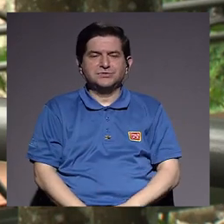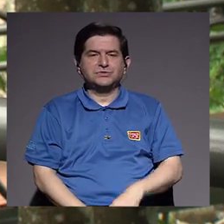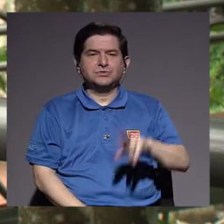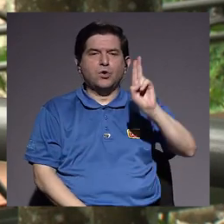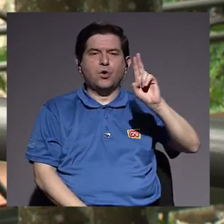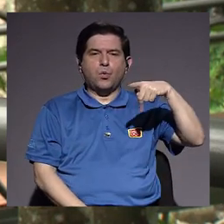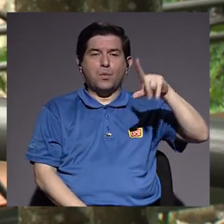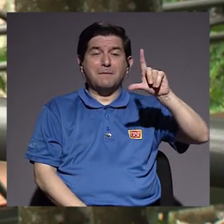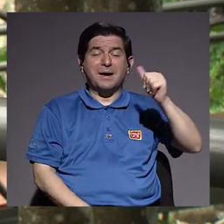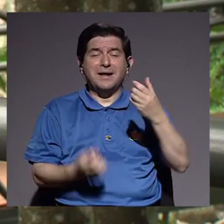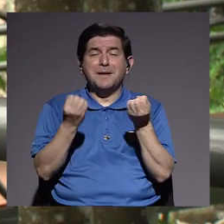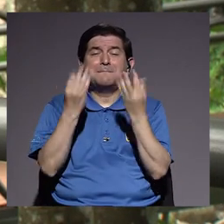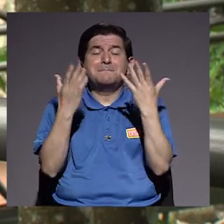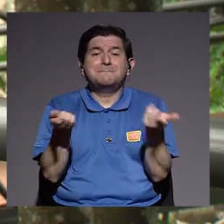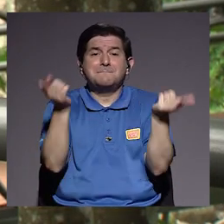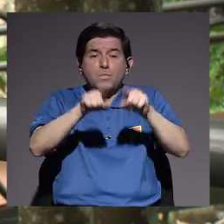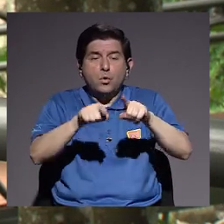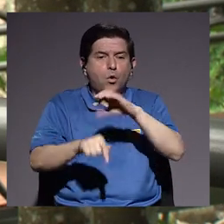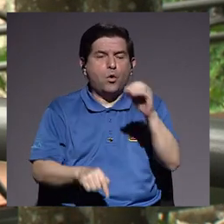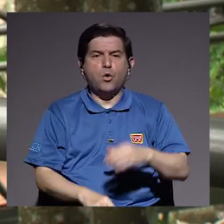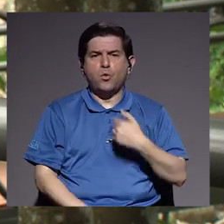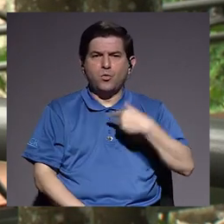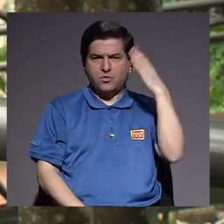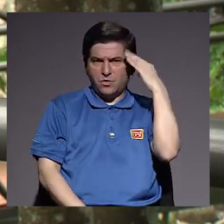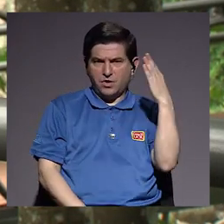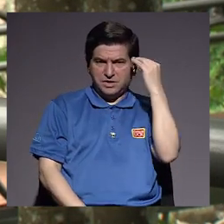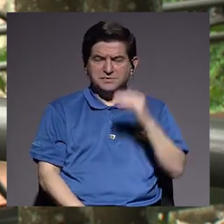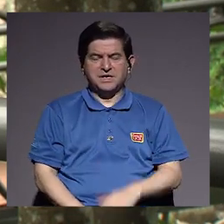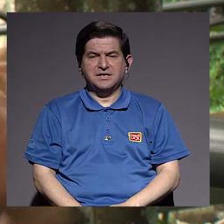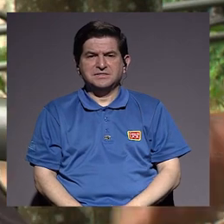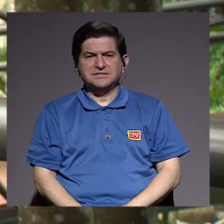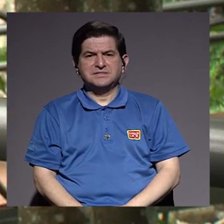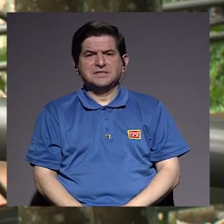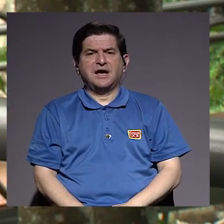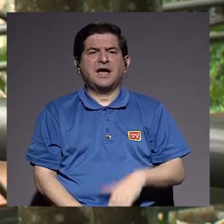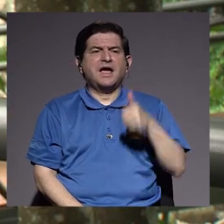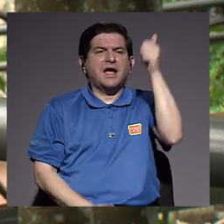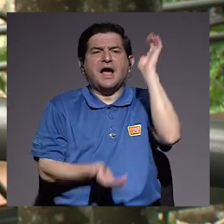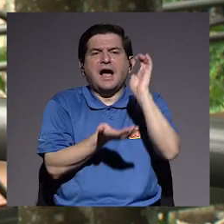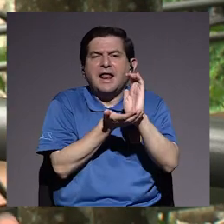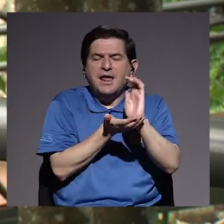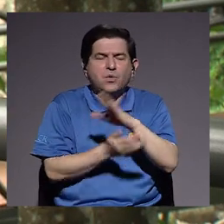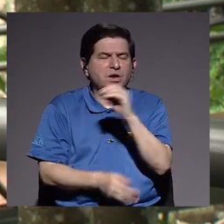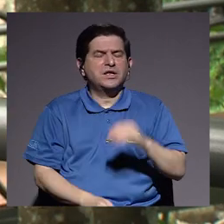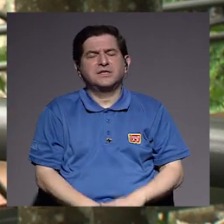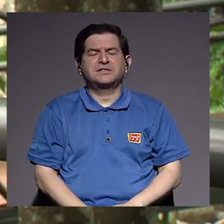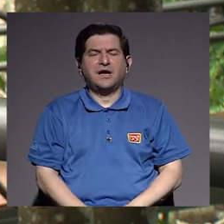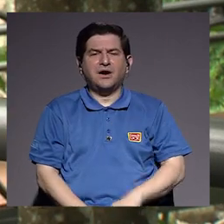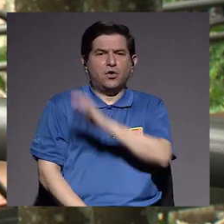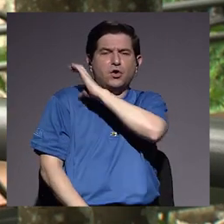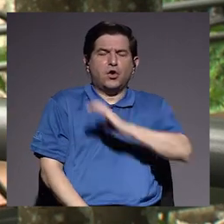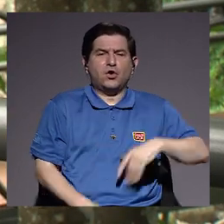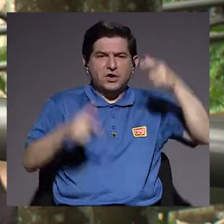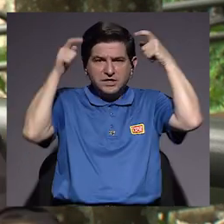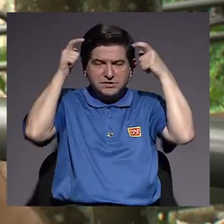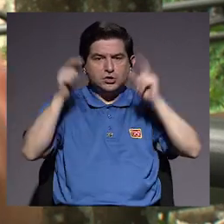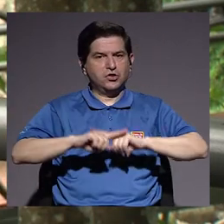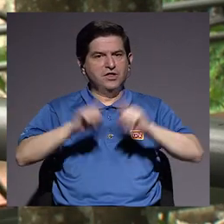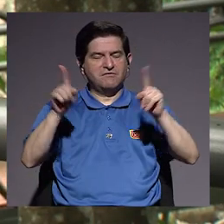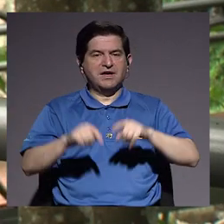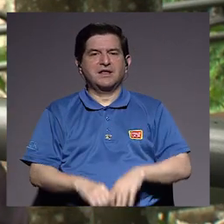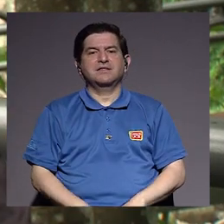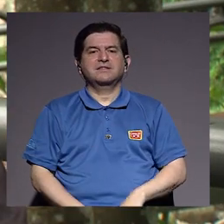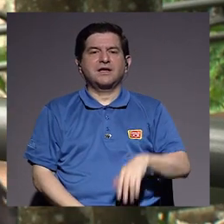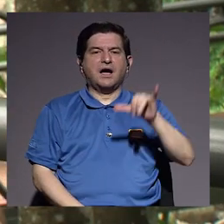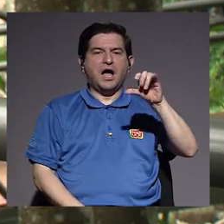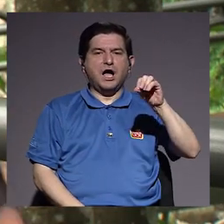Por ejemplo, pienso en Upala, ahora que hay tantos casos, ¿verdad? Ajá, o vivir el encierro, por ejemplo, en Tejarcillo de la Juelita, o en Cristo Rey, o en La Carpio, que estar viviéndolo en Los